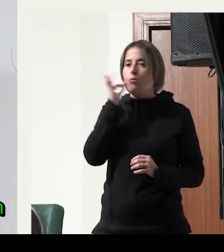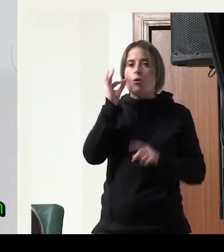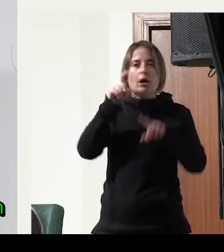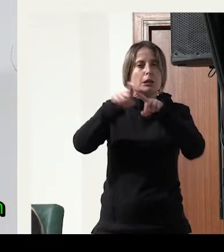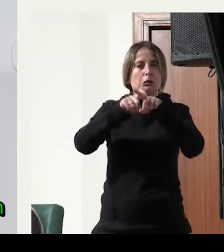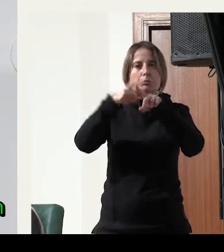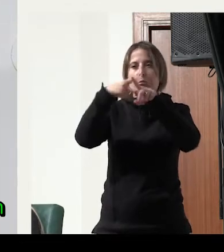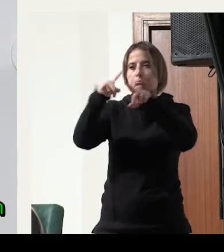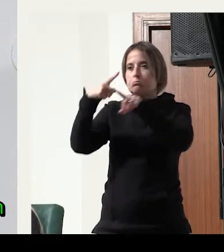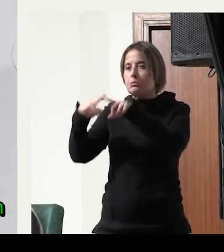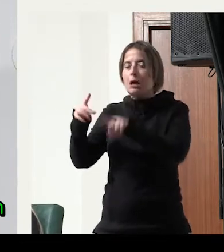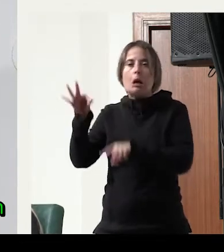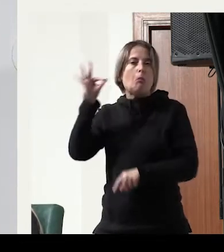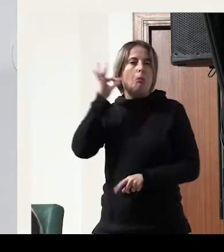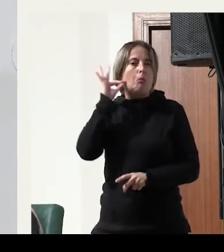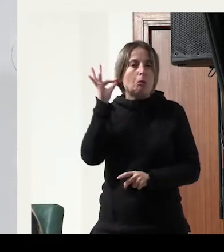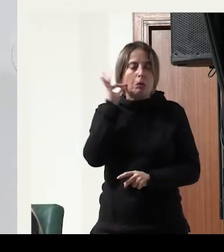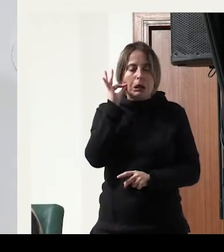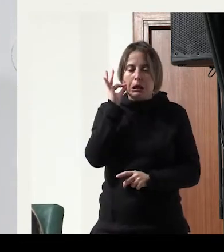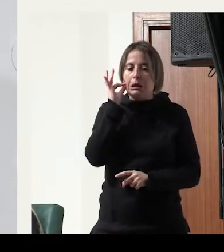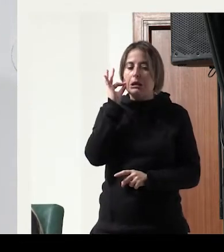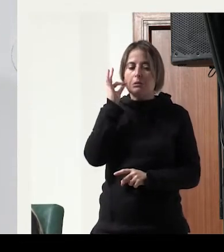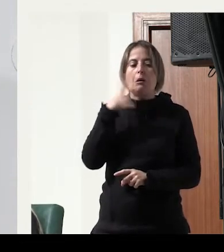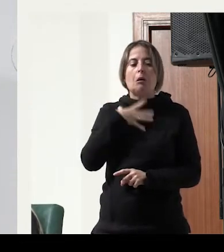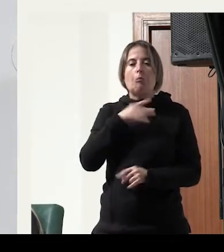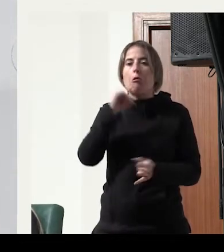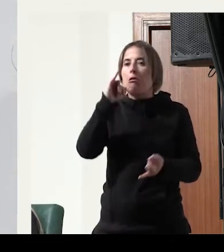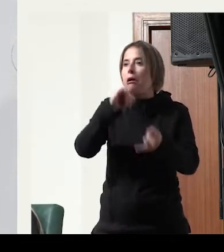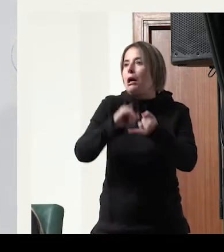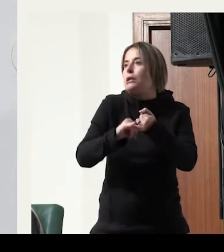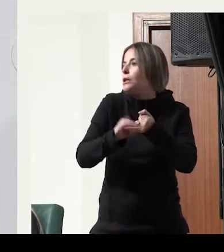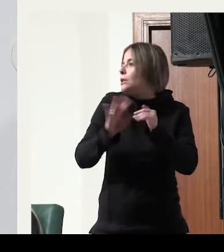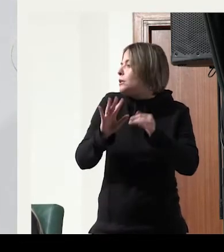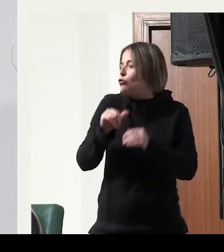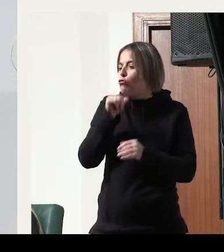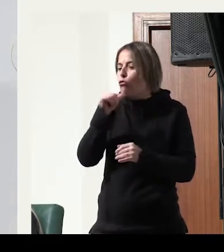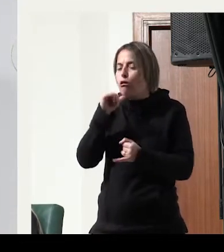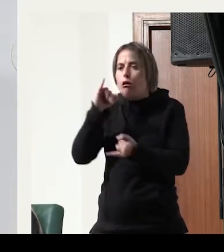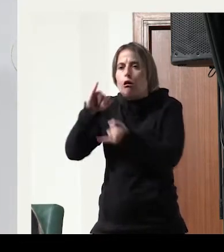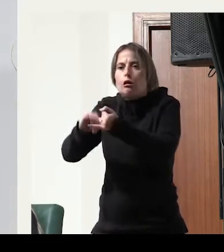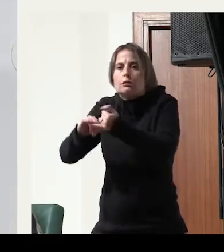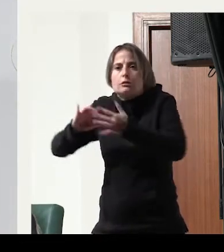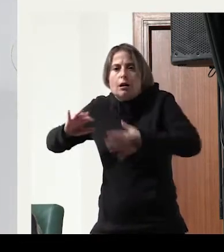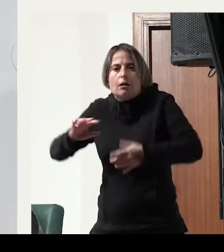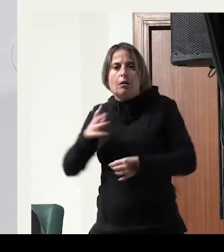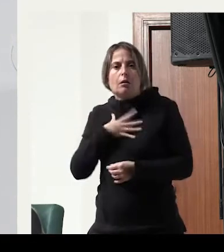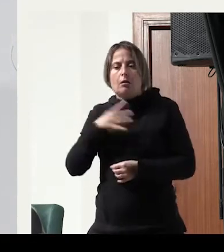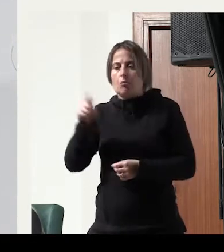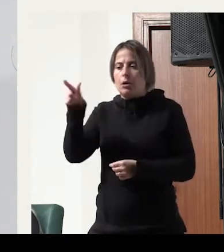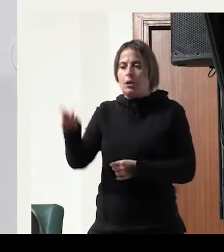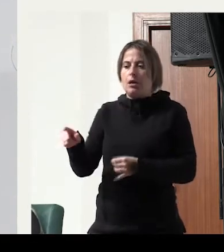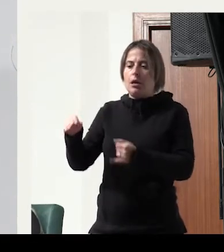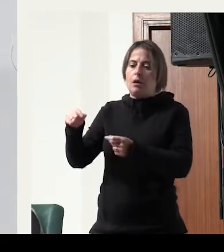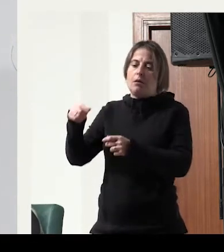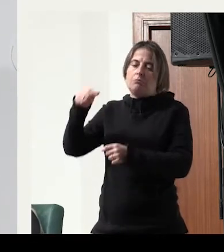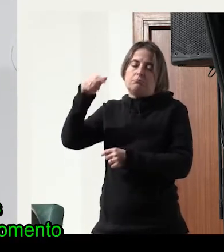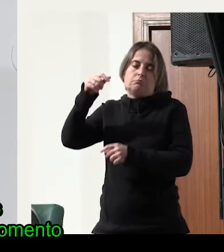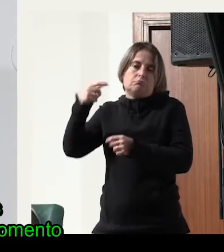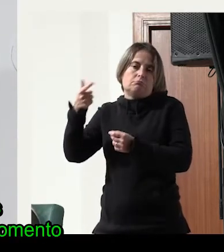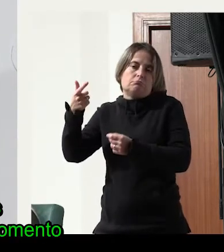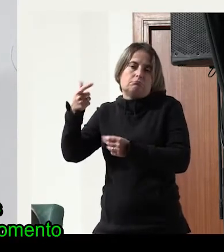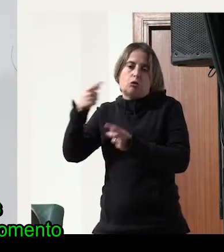mujeres que tuvieron la posibilidad de casarse y por lo que sea acabaron no casándose, porque igual el marido, vamos, el novio se murió o lo que